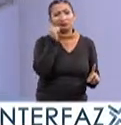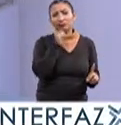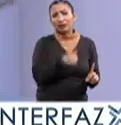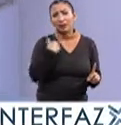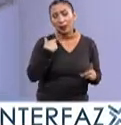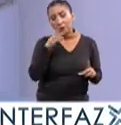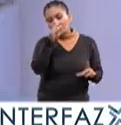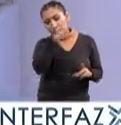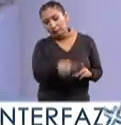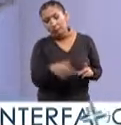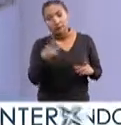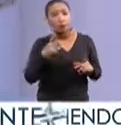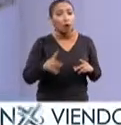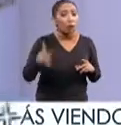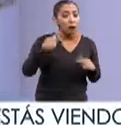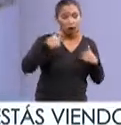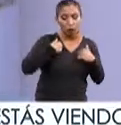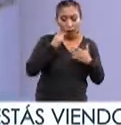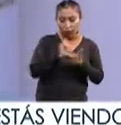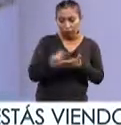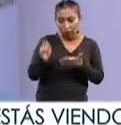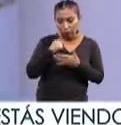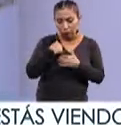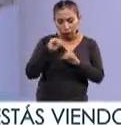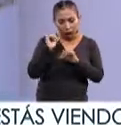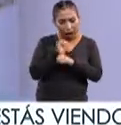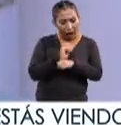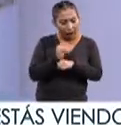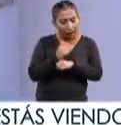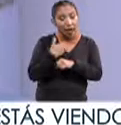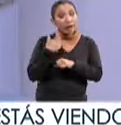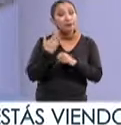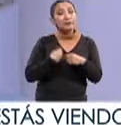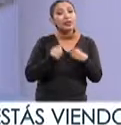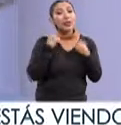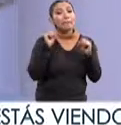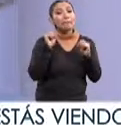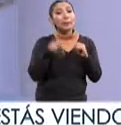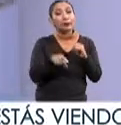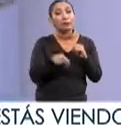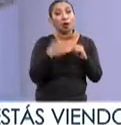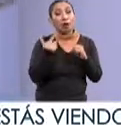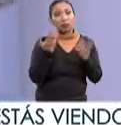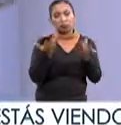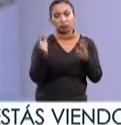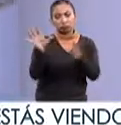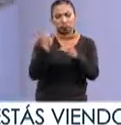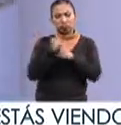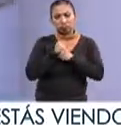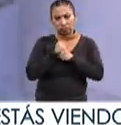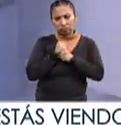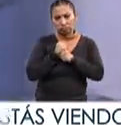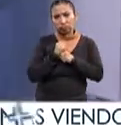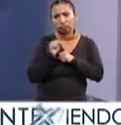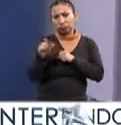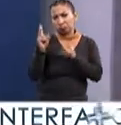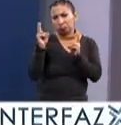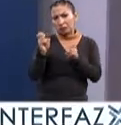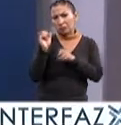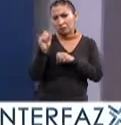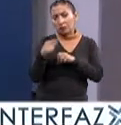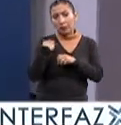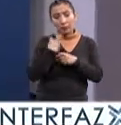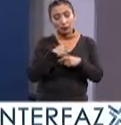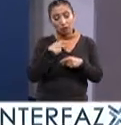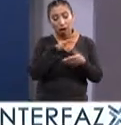como personaje público, como escritor, como artista, era la vida misma, que es su materia. Yo creo que los